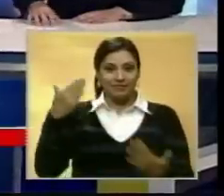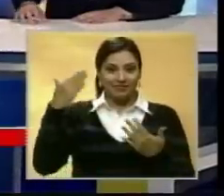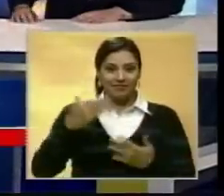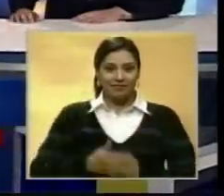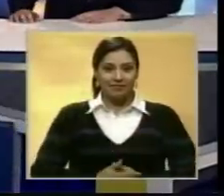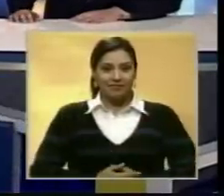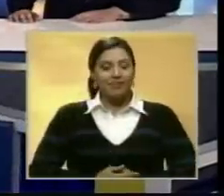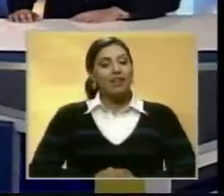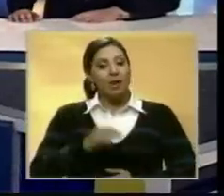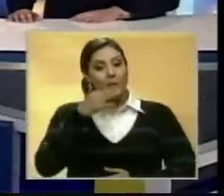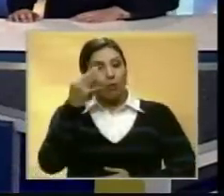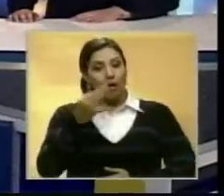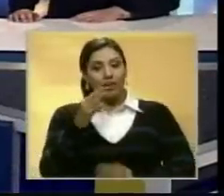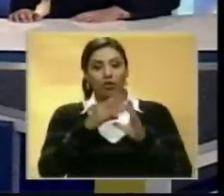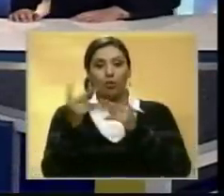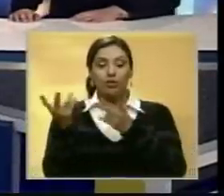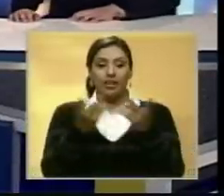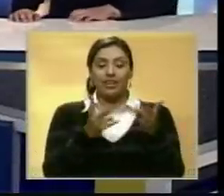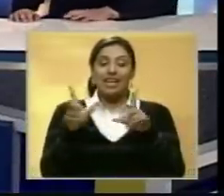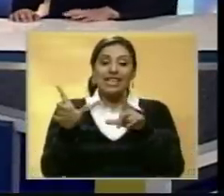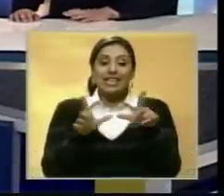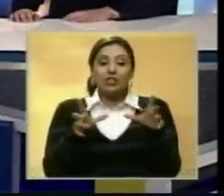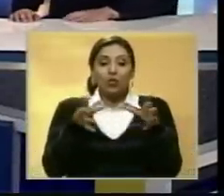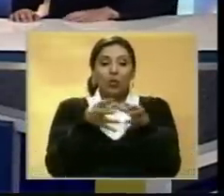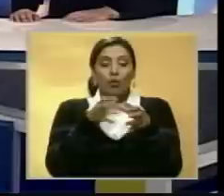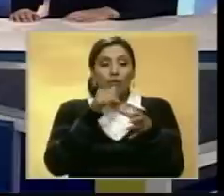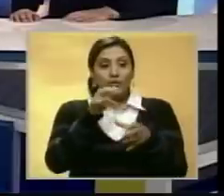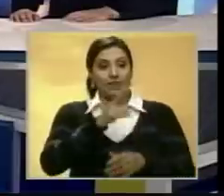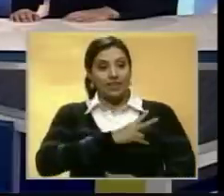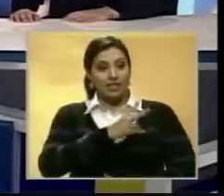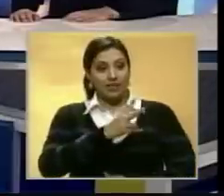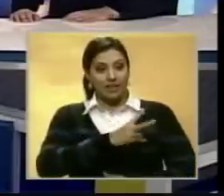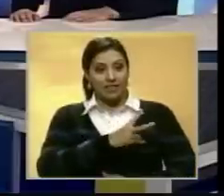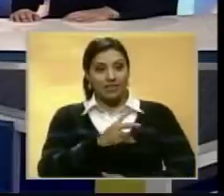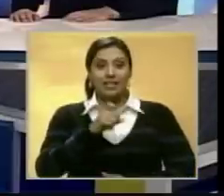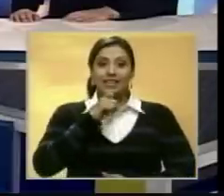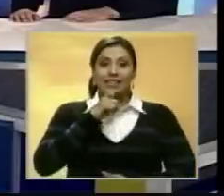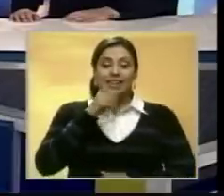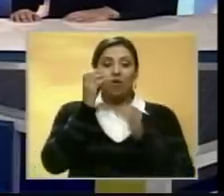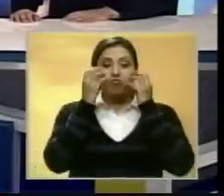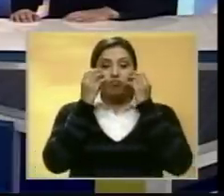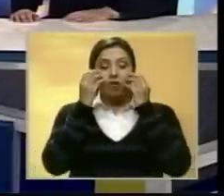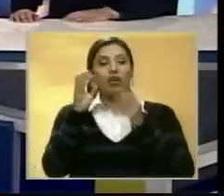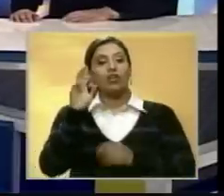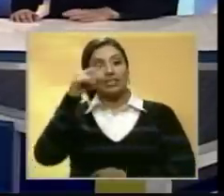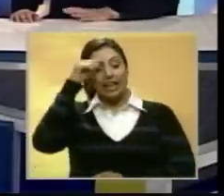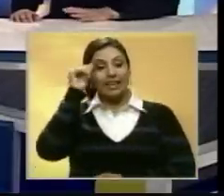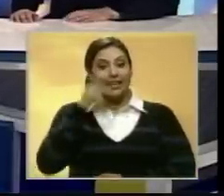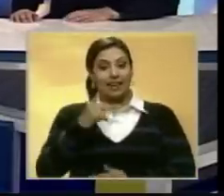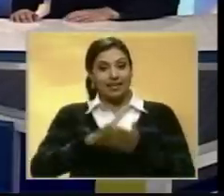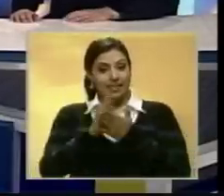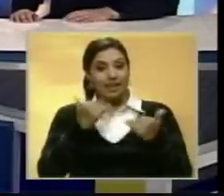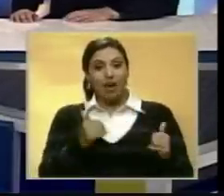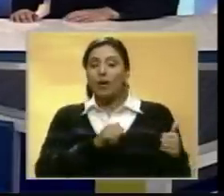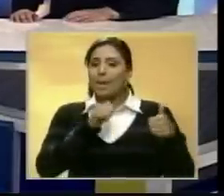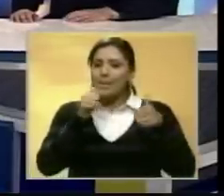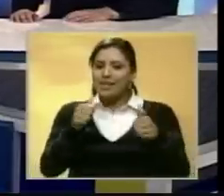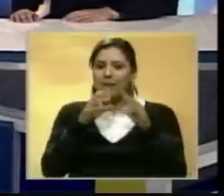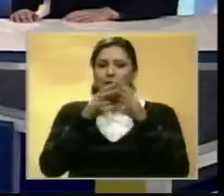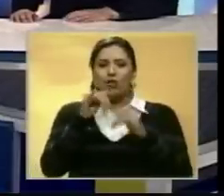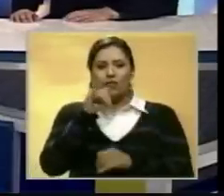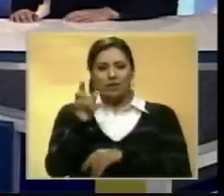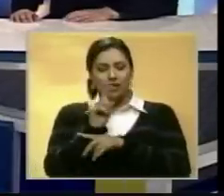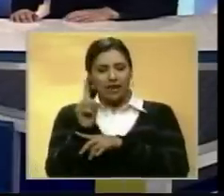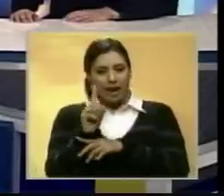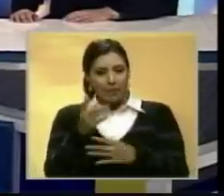Noticiero Venevisión. Muy buenas tardes tengan todos. Ya estamos listos en nombre del equipo de Noticiero Venevisión, Gregorio Rojas y quien les habla, Endrina Yepes. Comenzamos a revisar